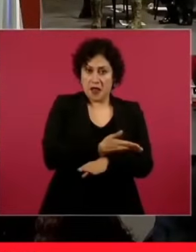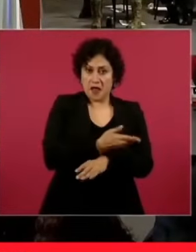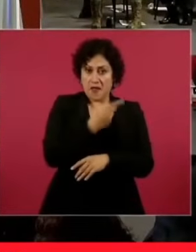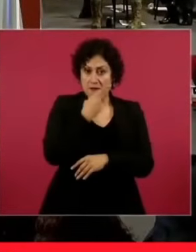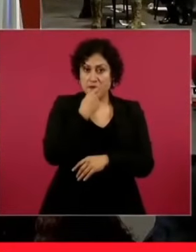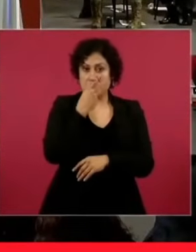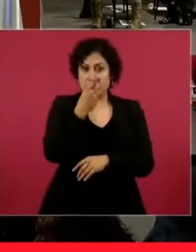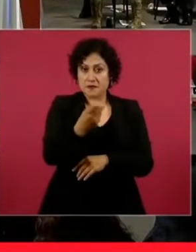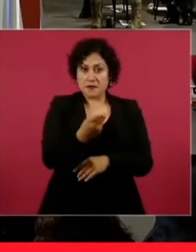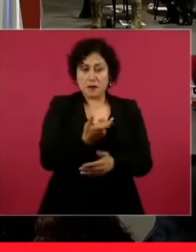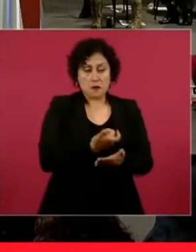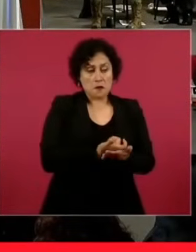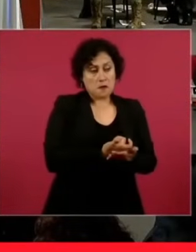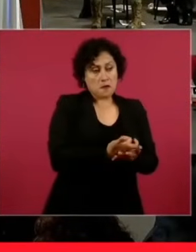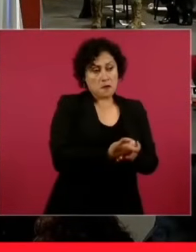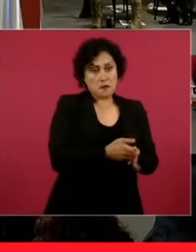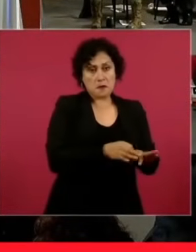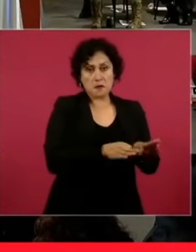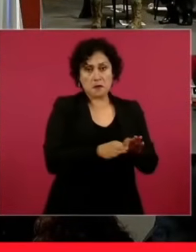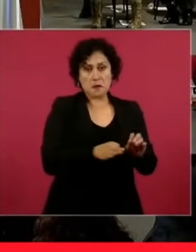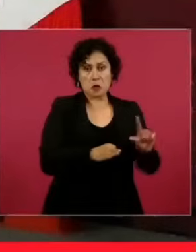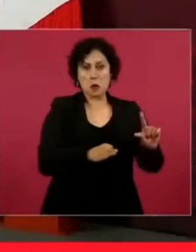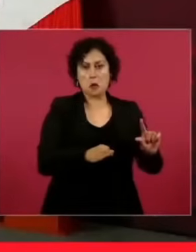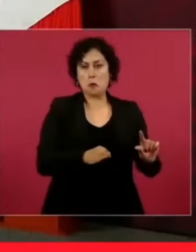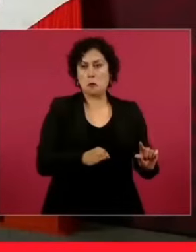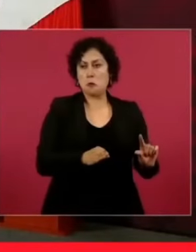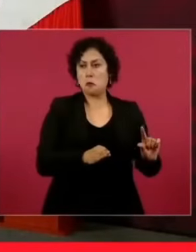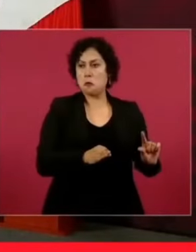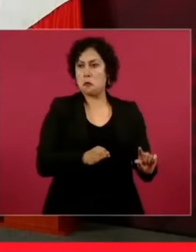mantuvieron tanto tiempo tan bajo el salario?